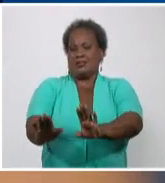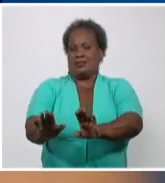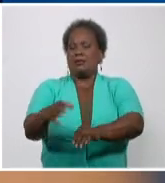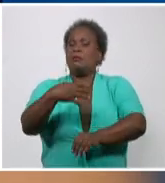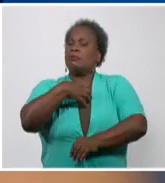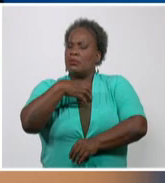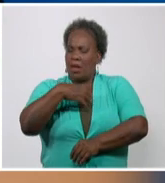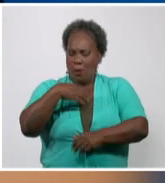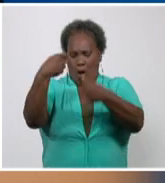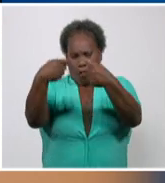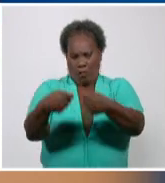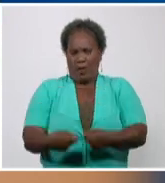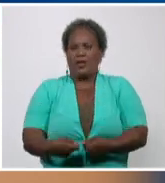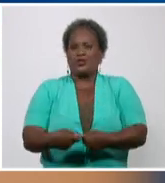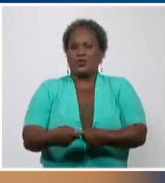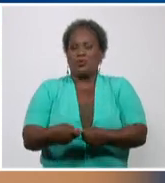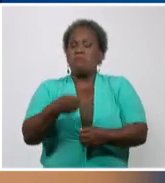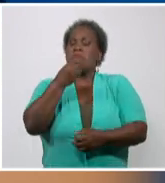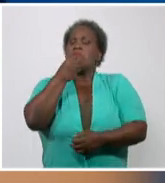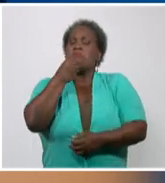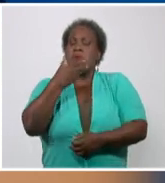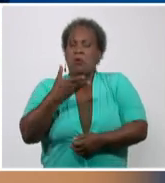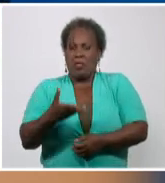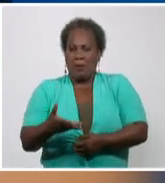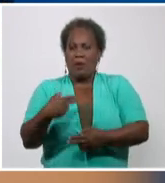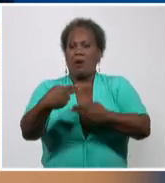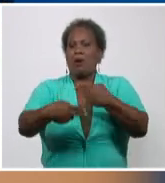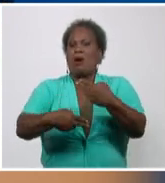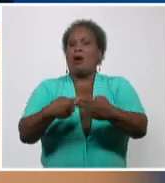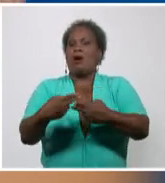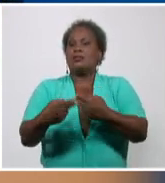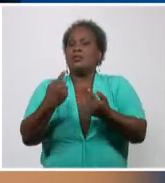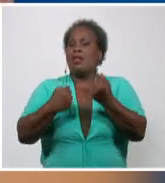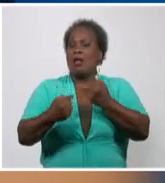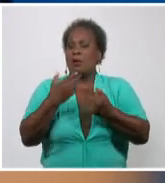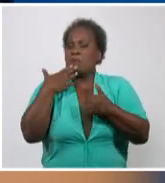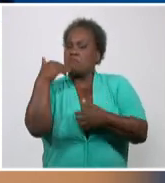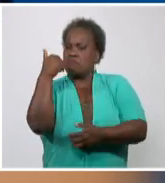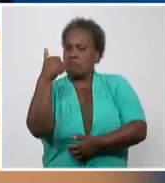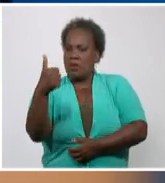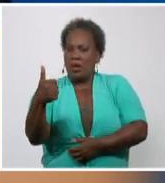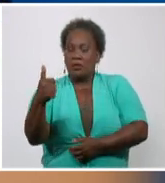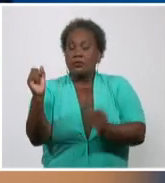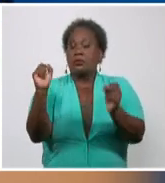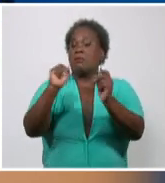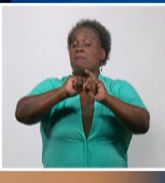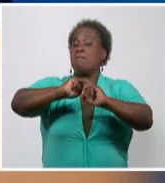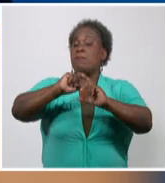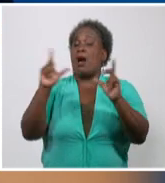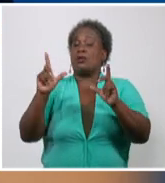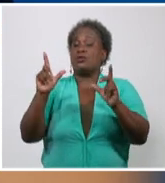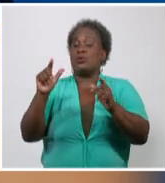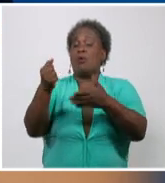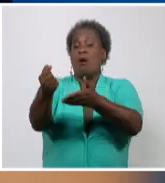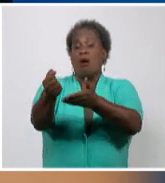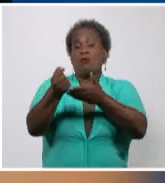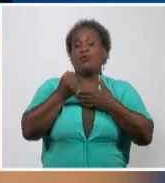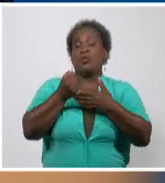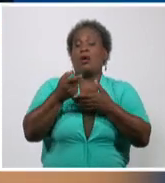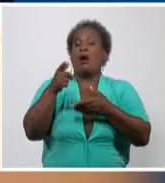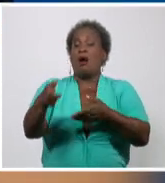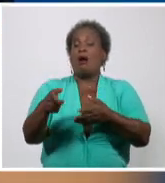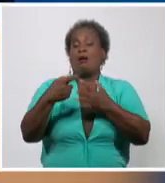el derecho y la posibilidad de hacer algo coherente, de impacto, que nos ayude a resolver